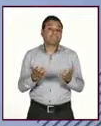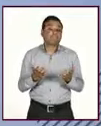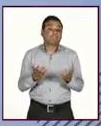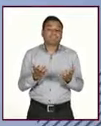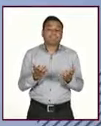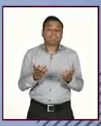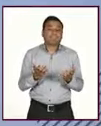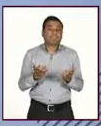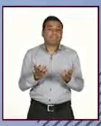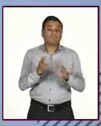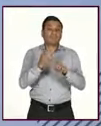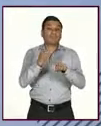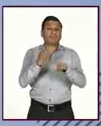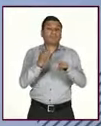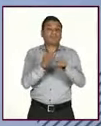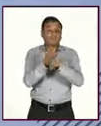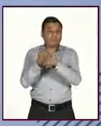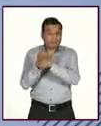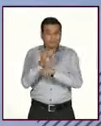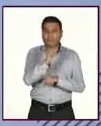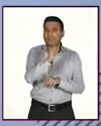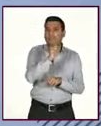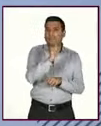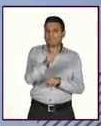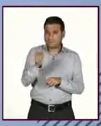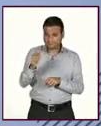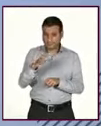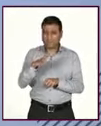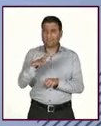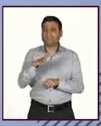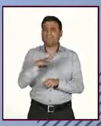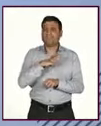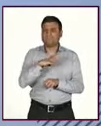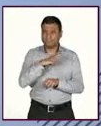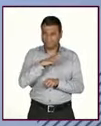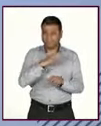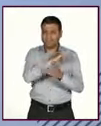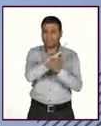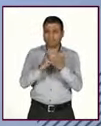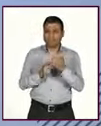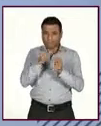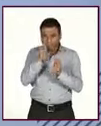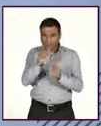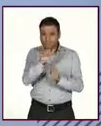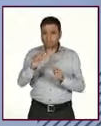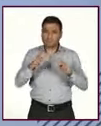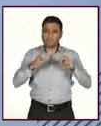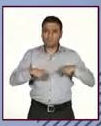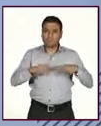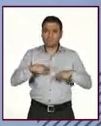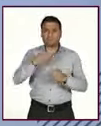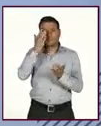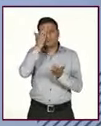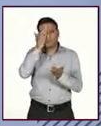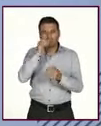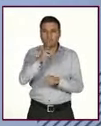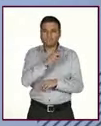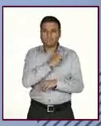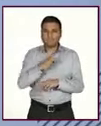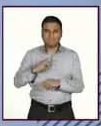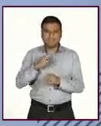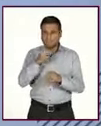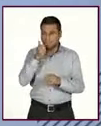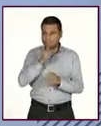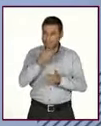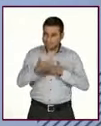estado, hay acciones que tienen que ver con personas que habitan calle. Y pues ser respetuosas y respetuosos,